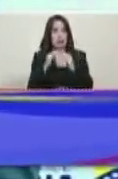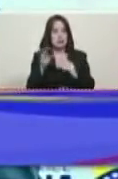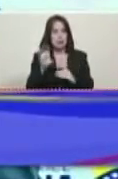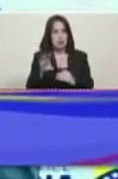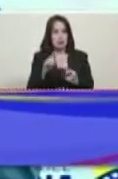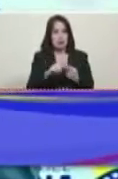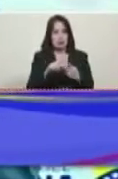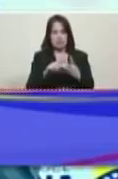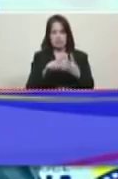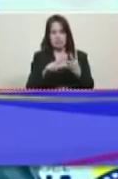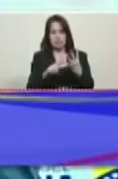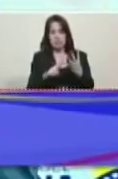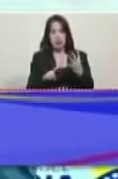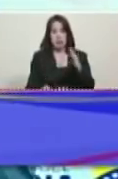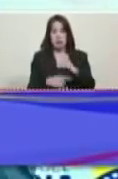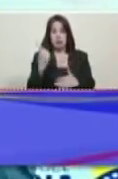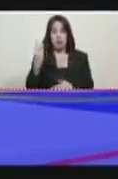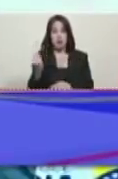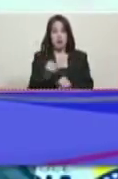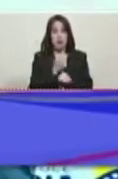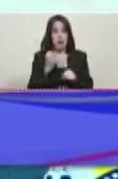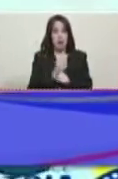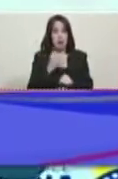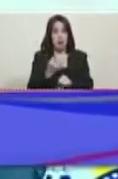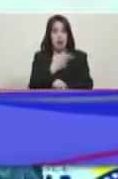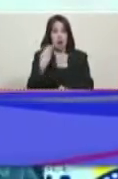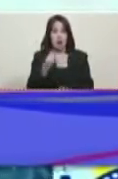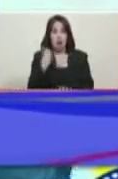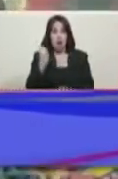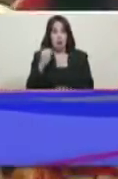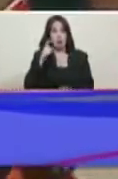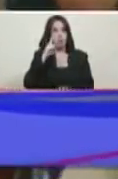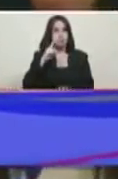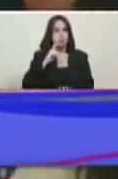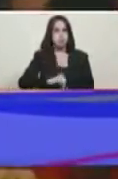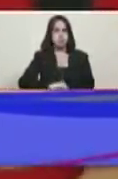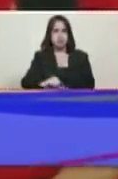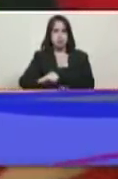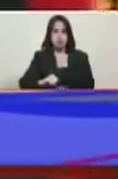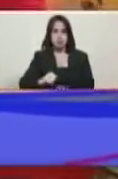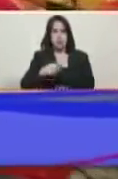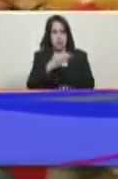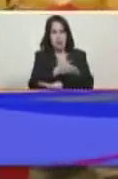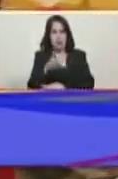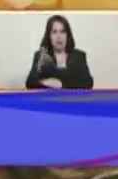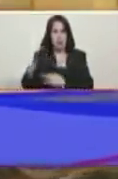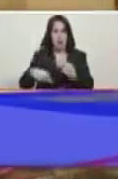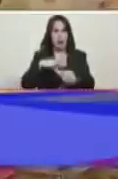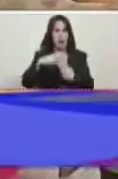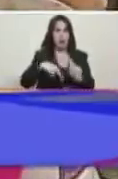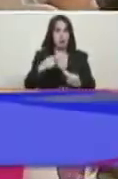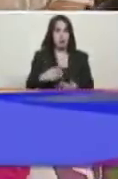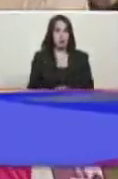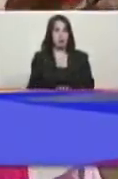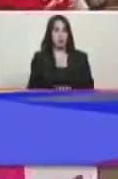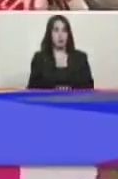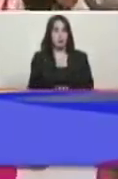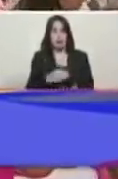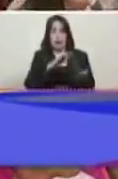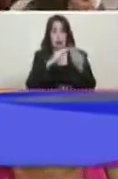patria, chamba juvenil, parto humanizado. Llega la revolución, directo a la